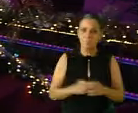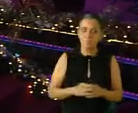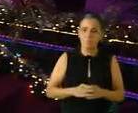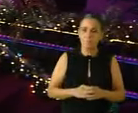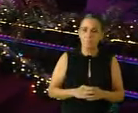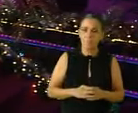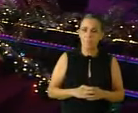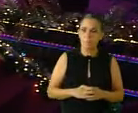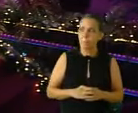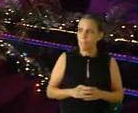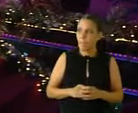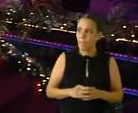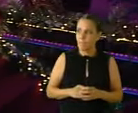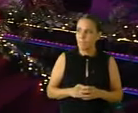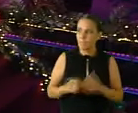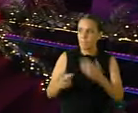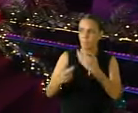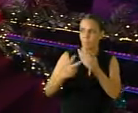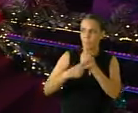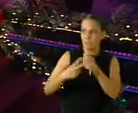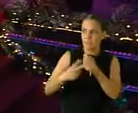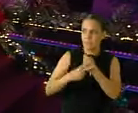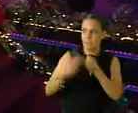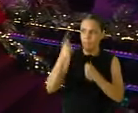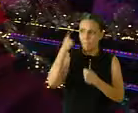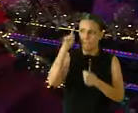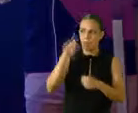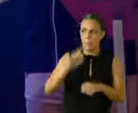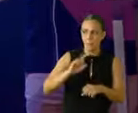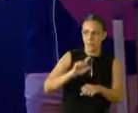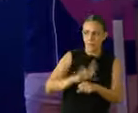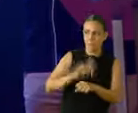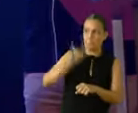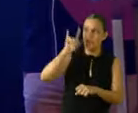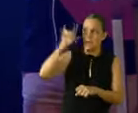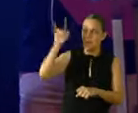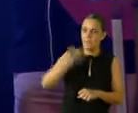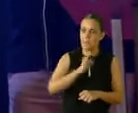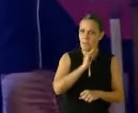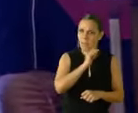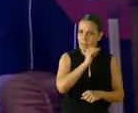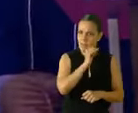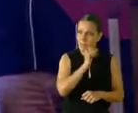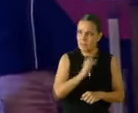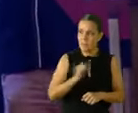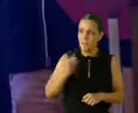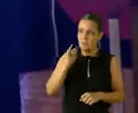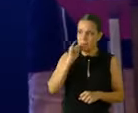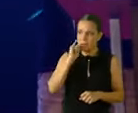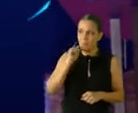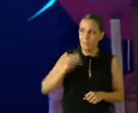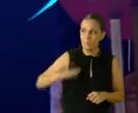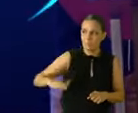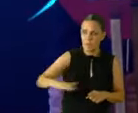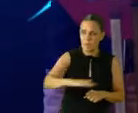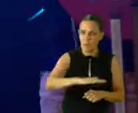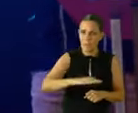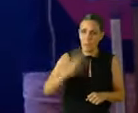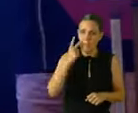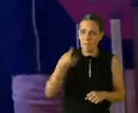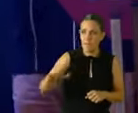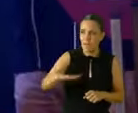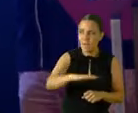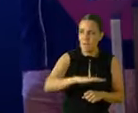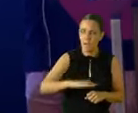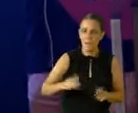alguien e invierta en el reino de Dios pisando la tierra que Jesús pisó. El estar allí y ver que solo